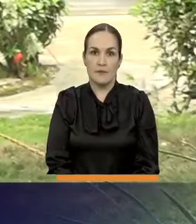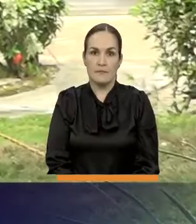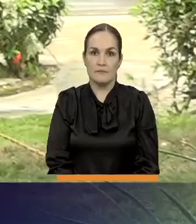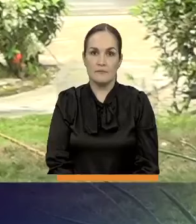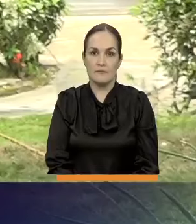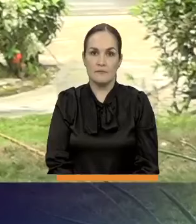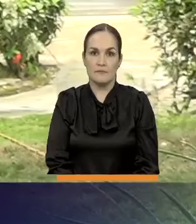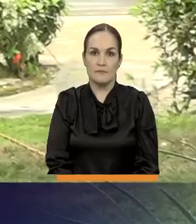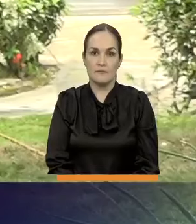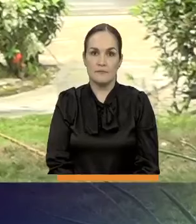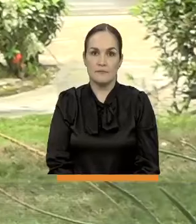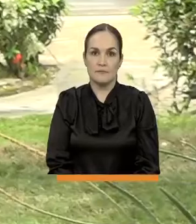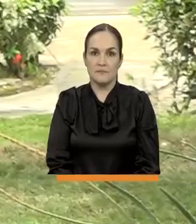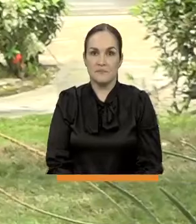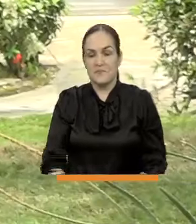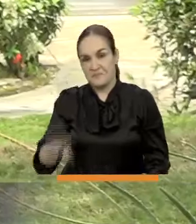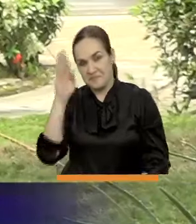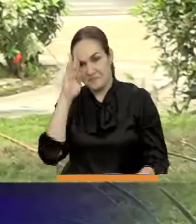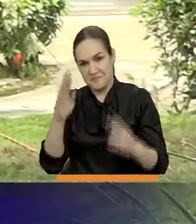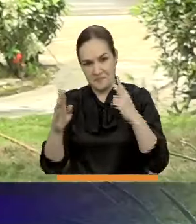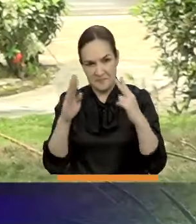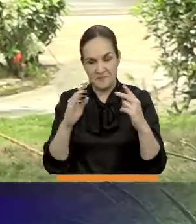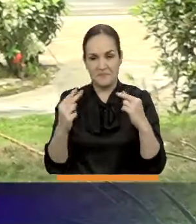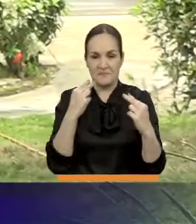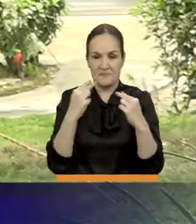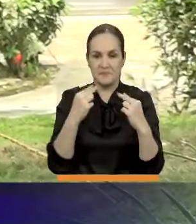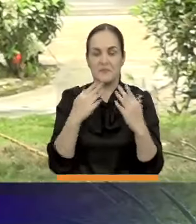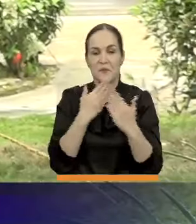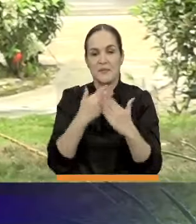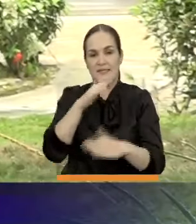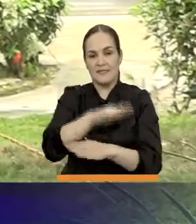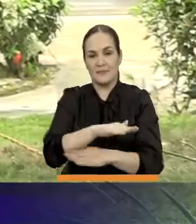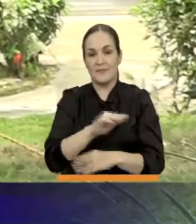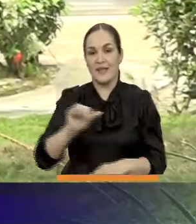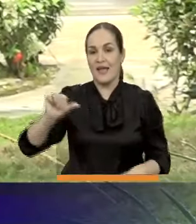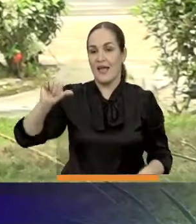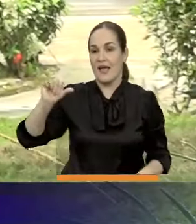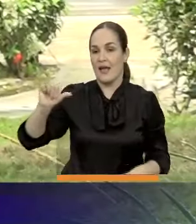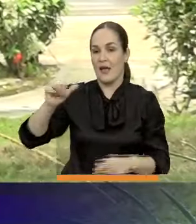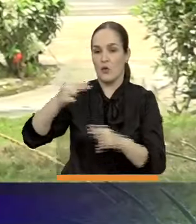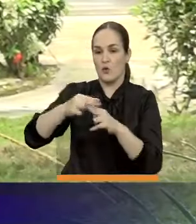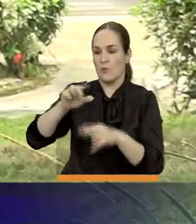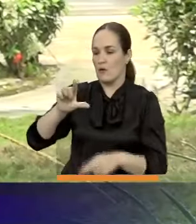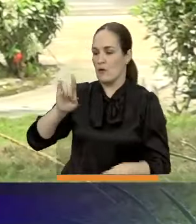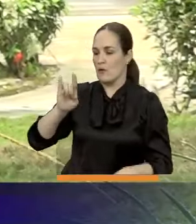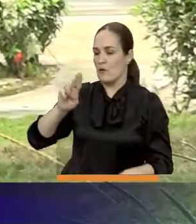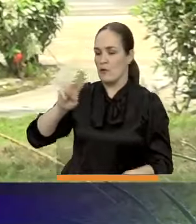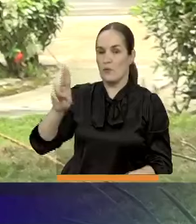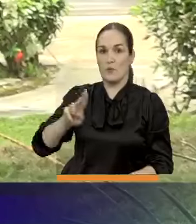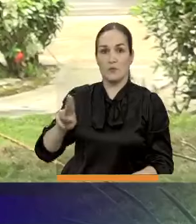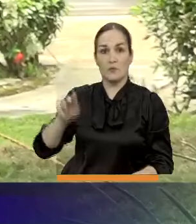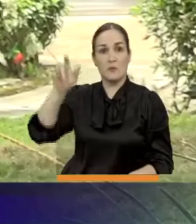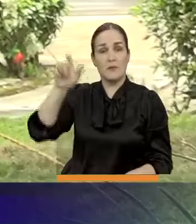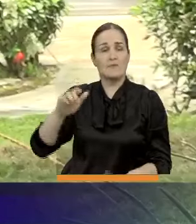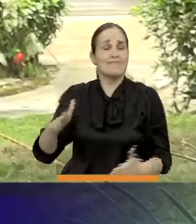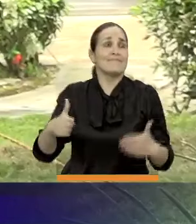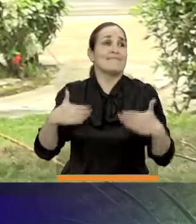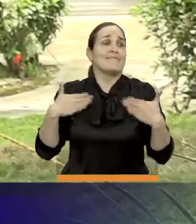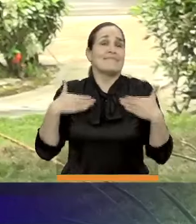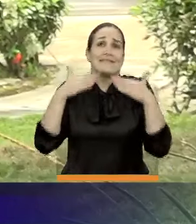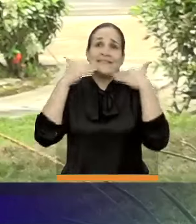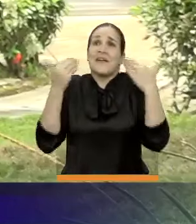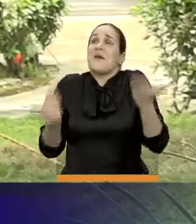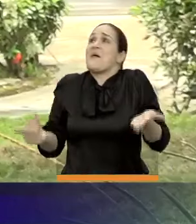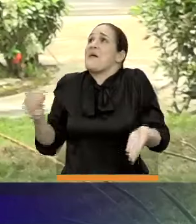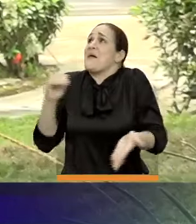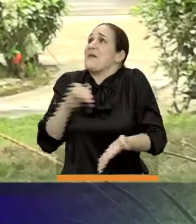adelante Catalina televidentes Muy buenas tardes estamos hablando de Luz Amparo quien demuestra una alegría al volver